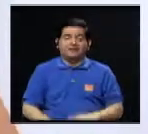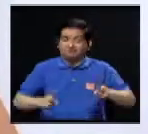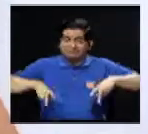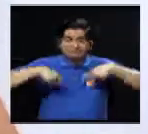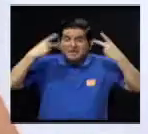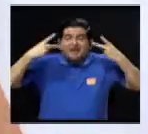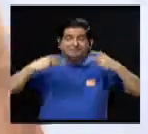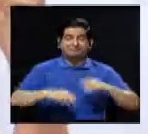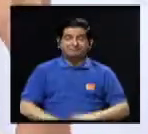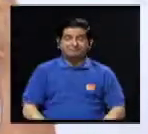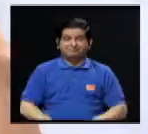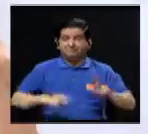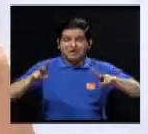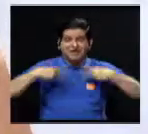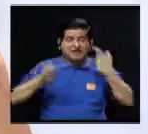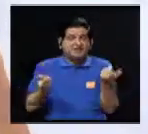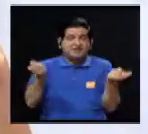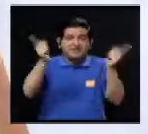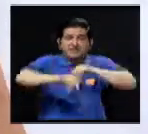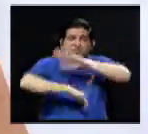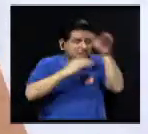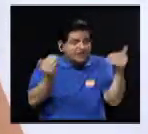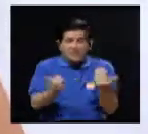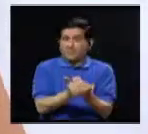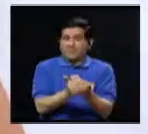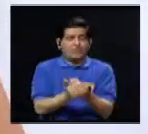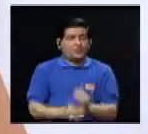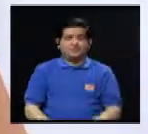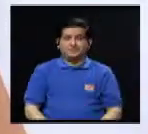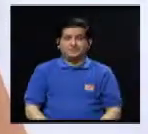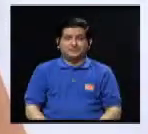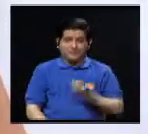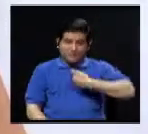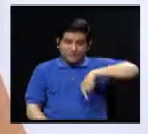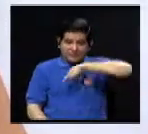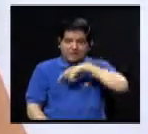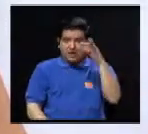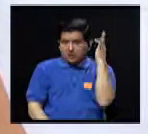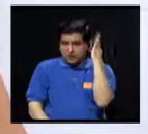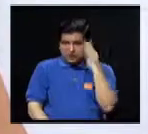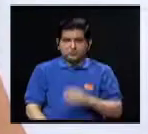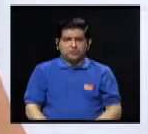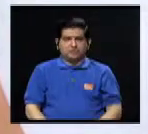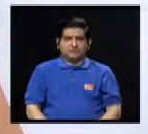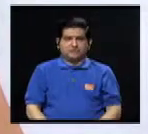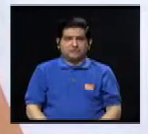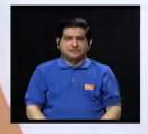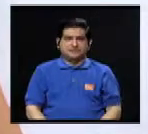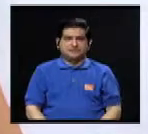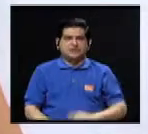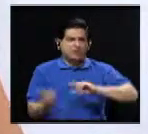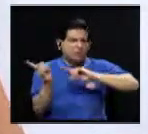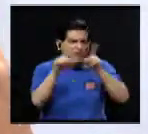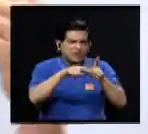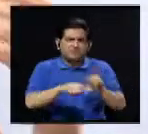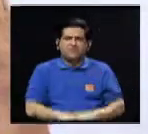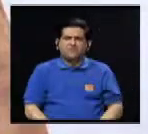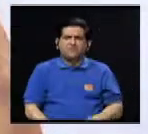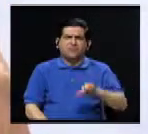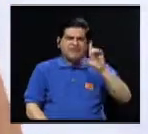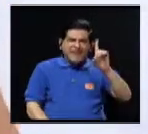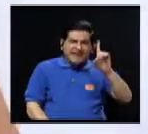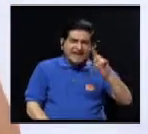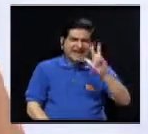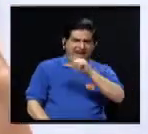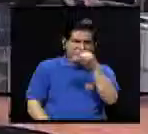vida. Y en la vida puede pasar todo. Y nosotras, cuando fue Daniela, unas